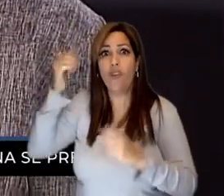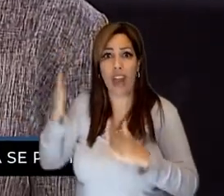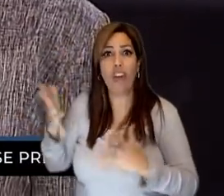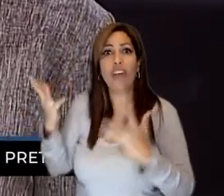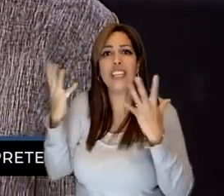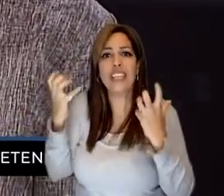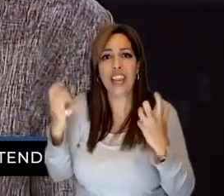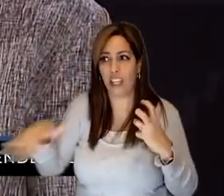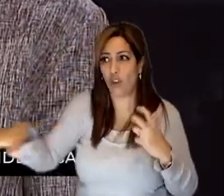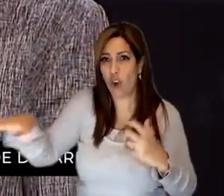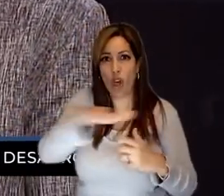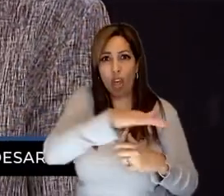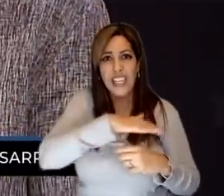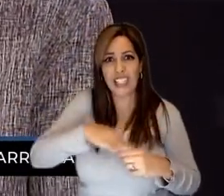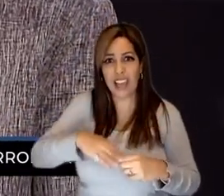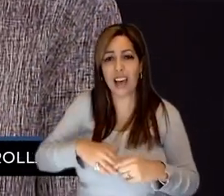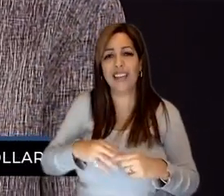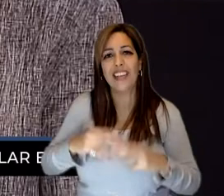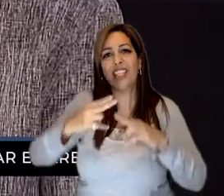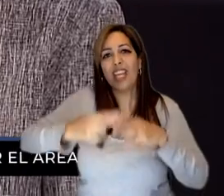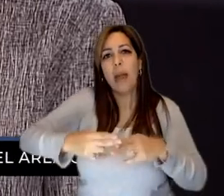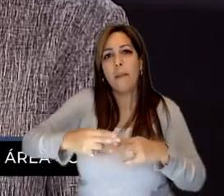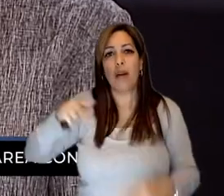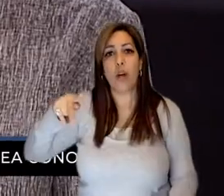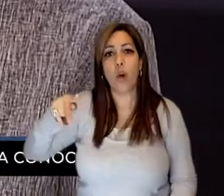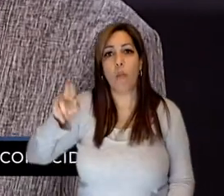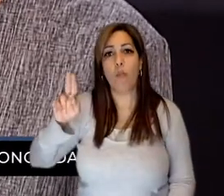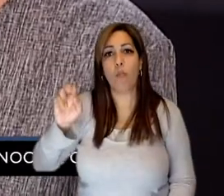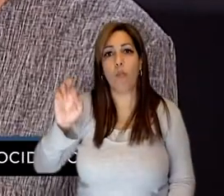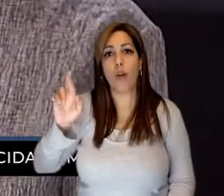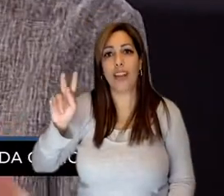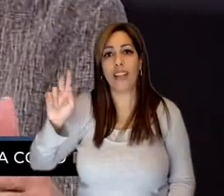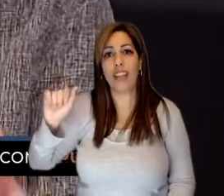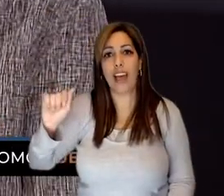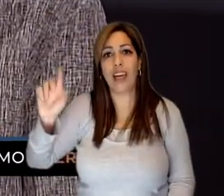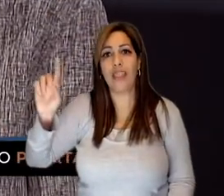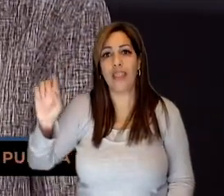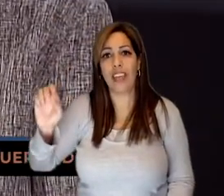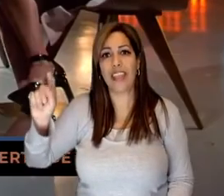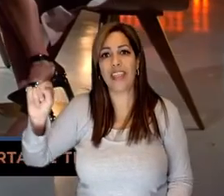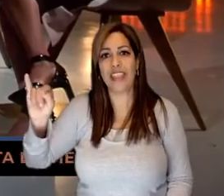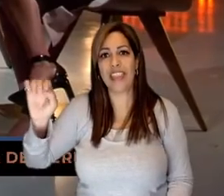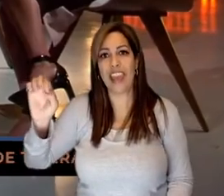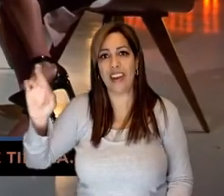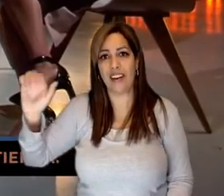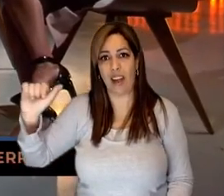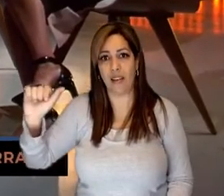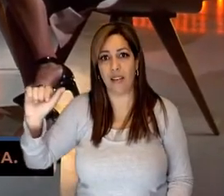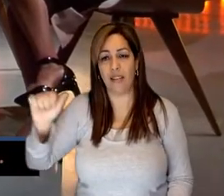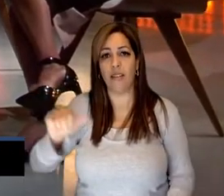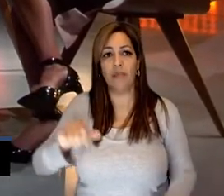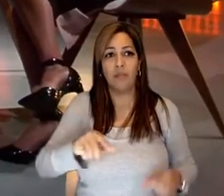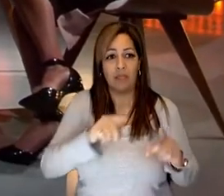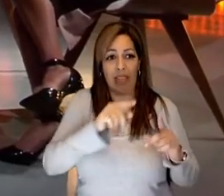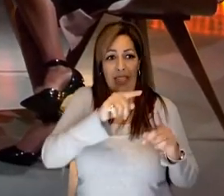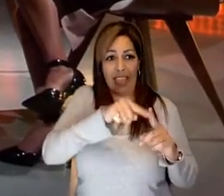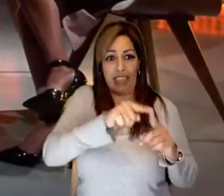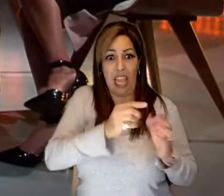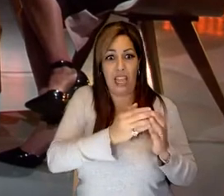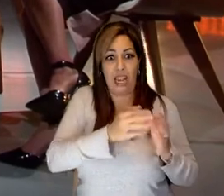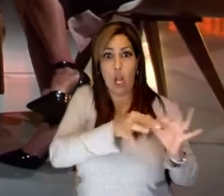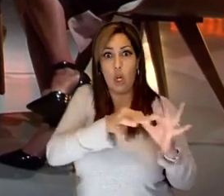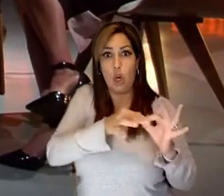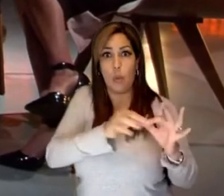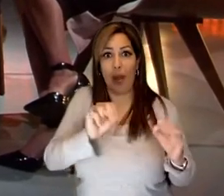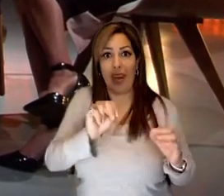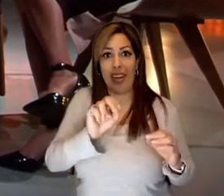es desarrollar toda esa faja que se conoce como Puerta de Tierra. Okay. Como dice Robert, desde el área del Club Náutico hasta llegar al viejo San Juan cercano a los